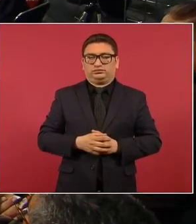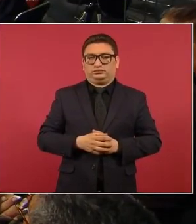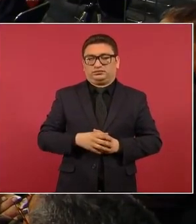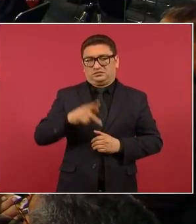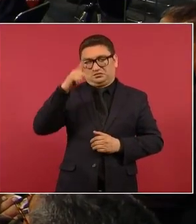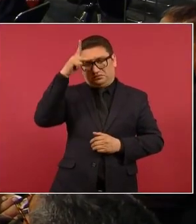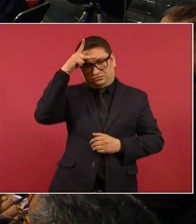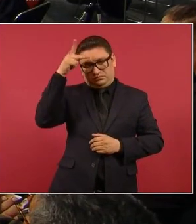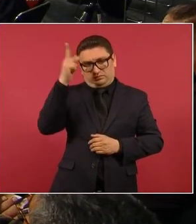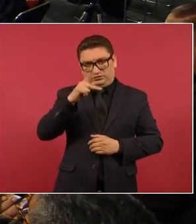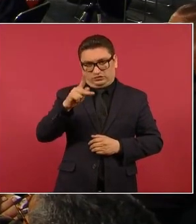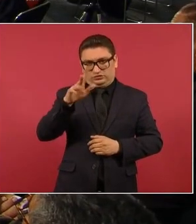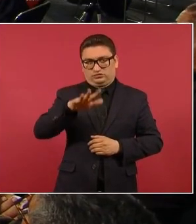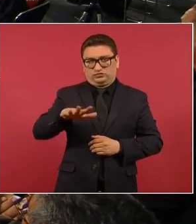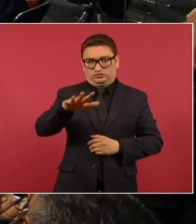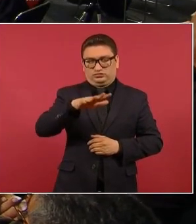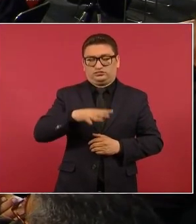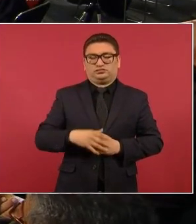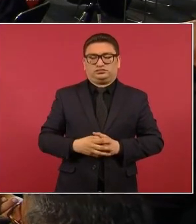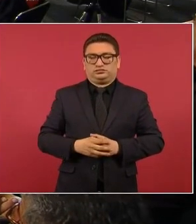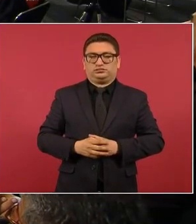Pachuca,